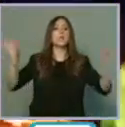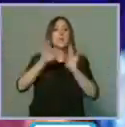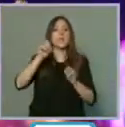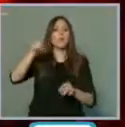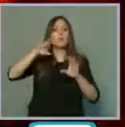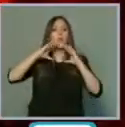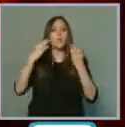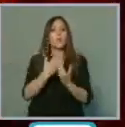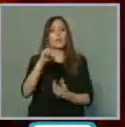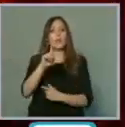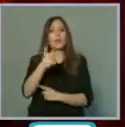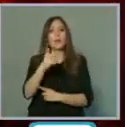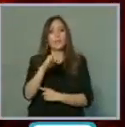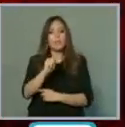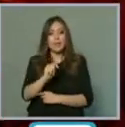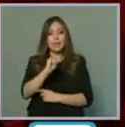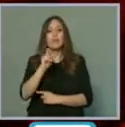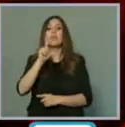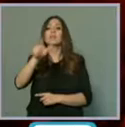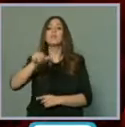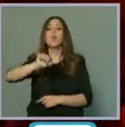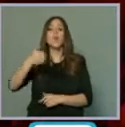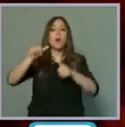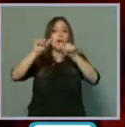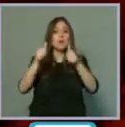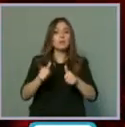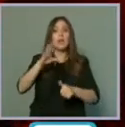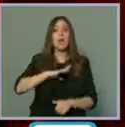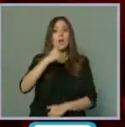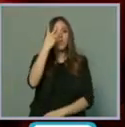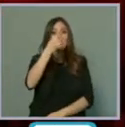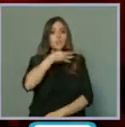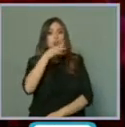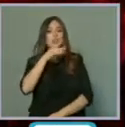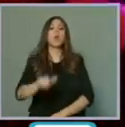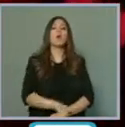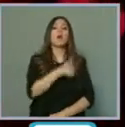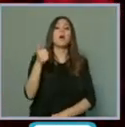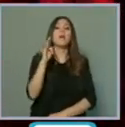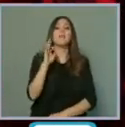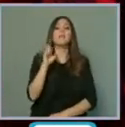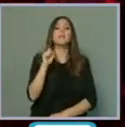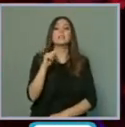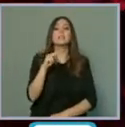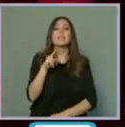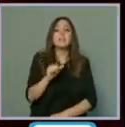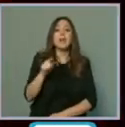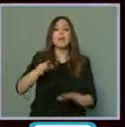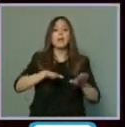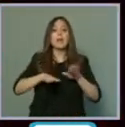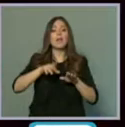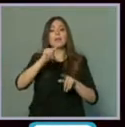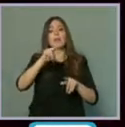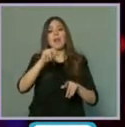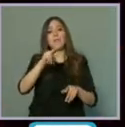artistas. Así que ahí están dos fiestas. En primera Festiva también se va a estar presentando DJ Traviesa, se va a